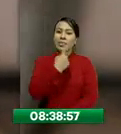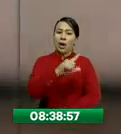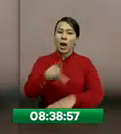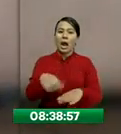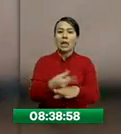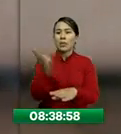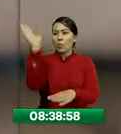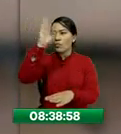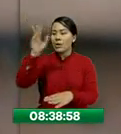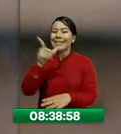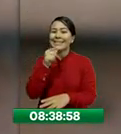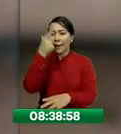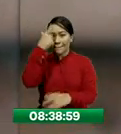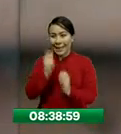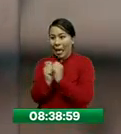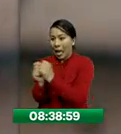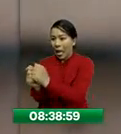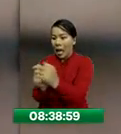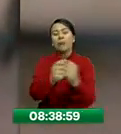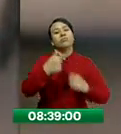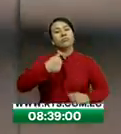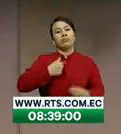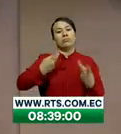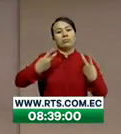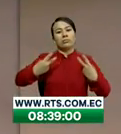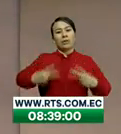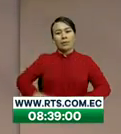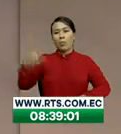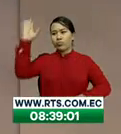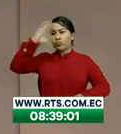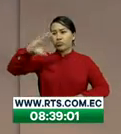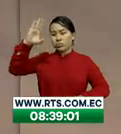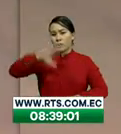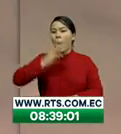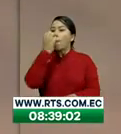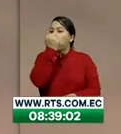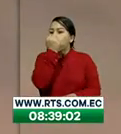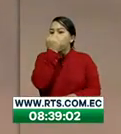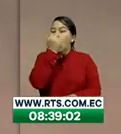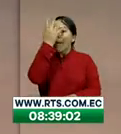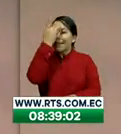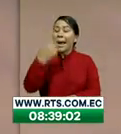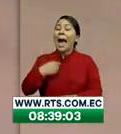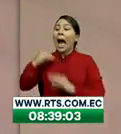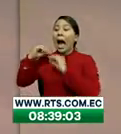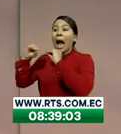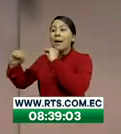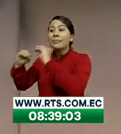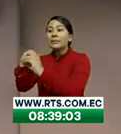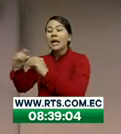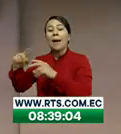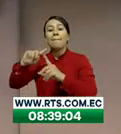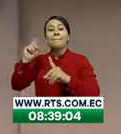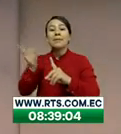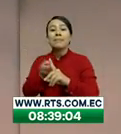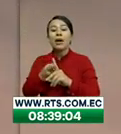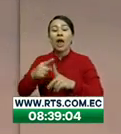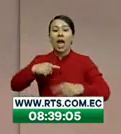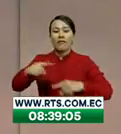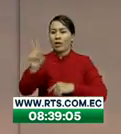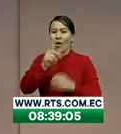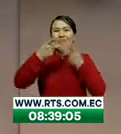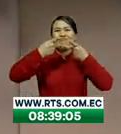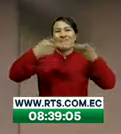buscan identificar a quien grabó el video y quien omitió informar el hecho inmediatamente. Desde Los Ríos